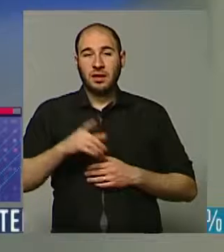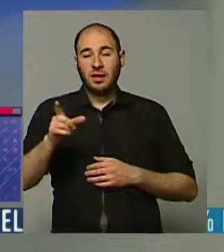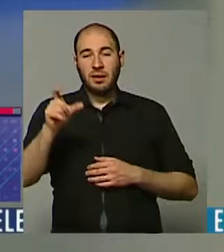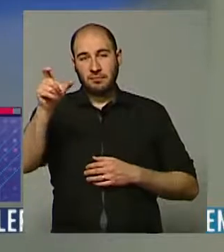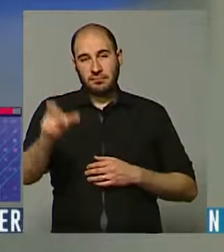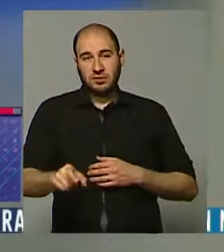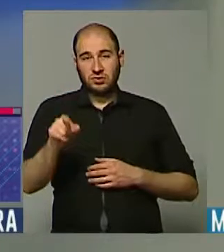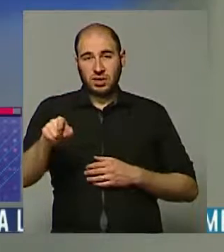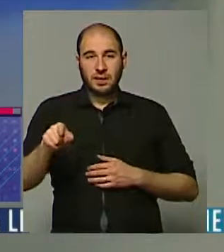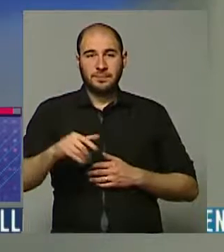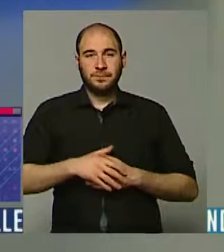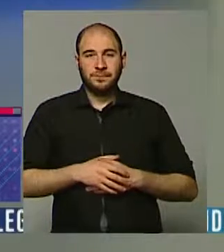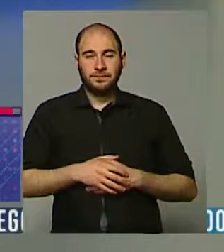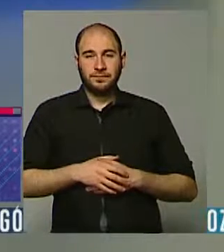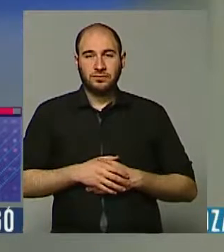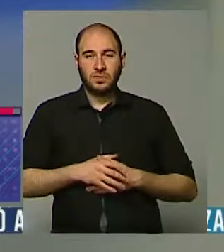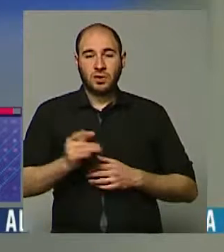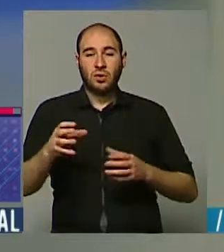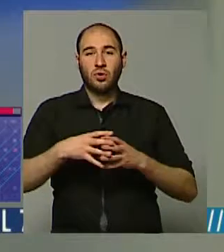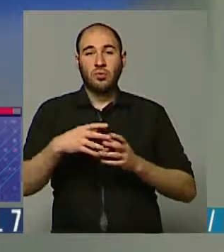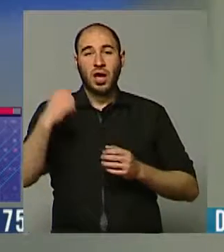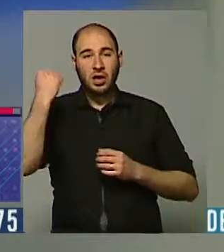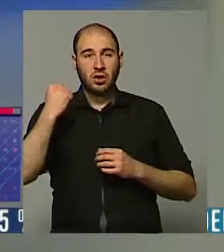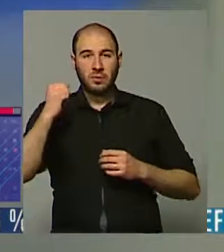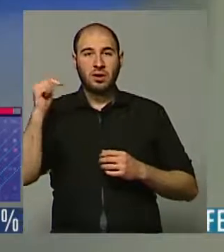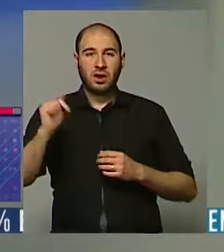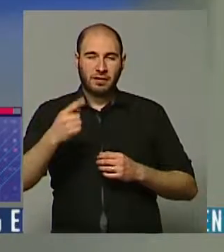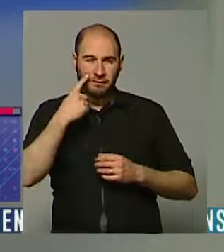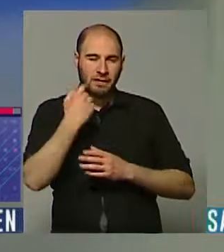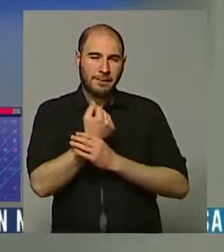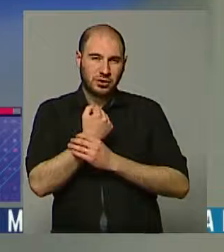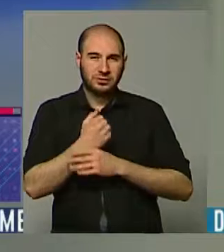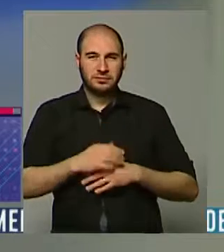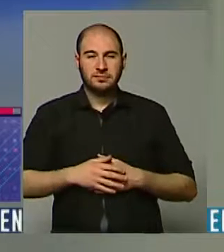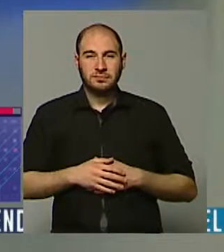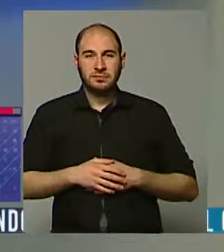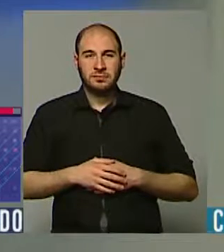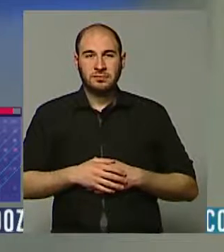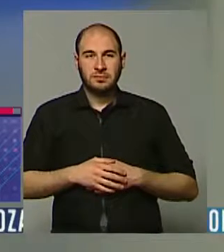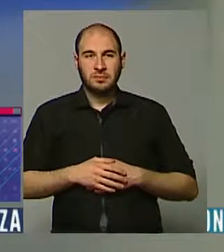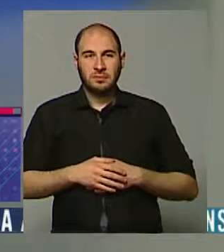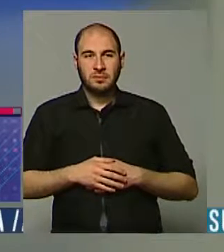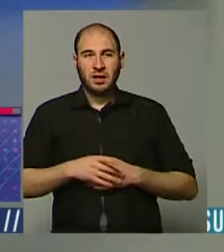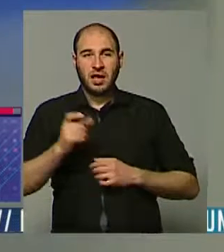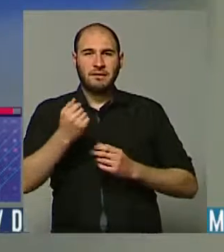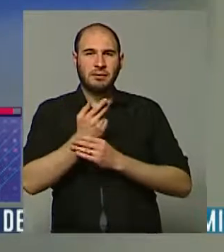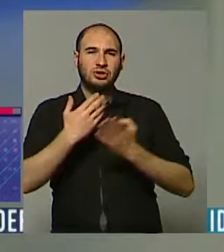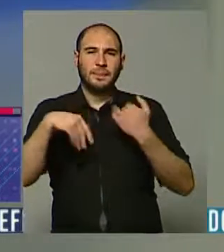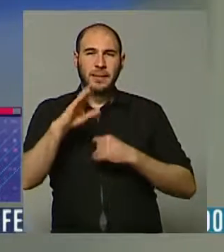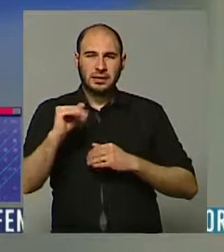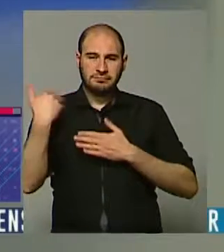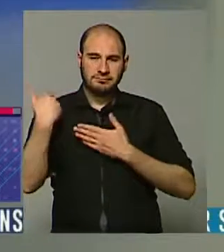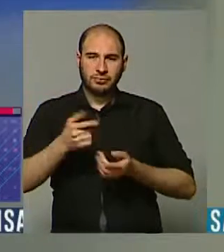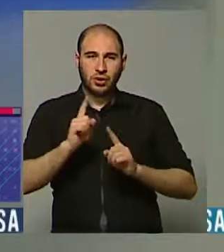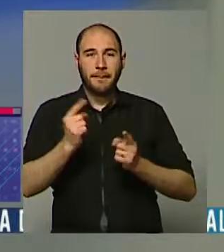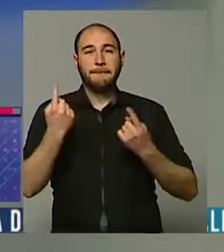de el sector económico bastante conocido. No es, digamos, de los más conocidos de los últimos